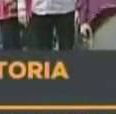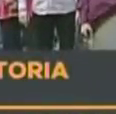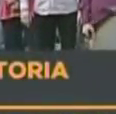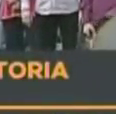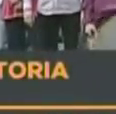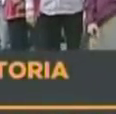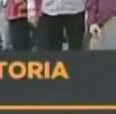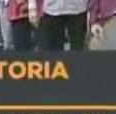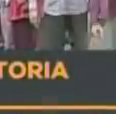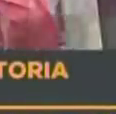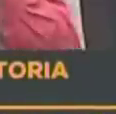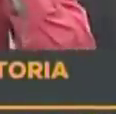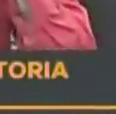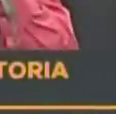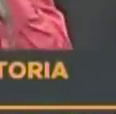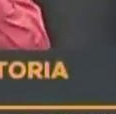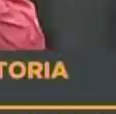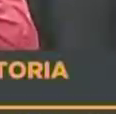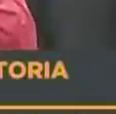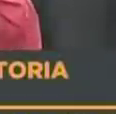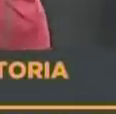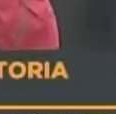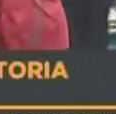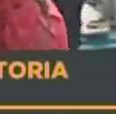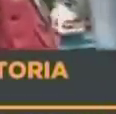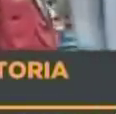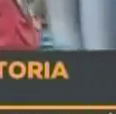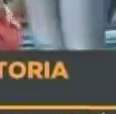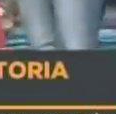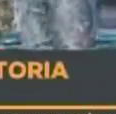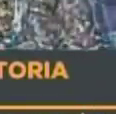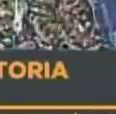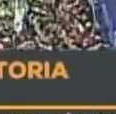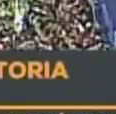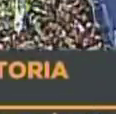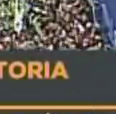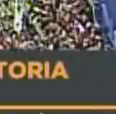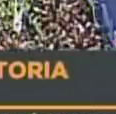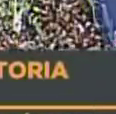con comunas, consejos comunales,